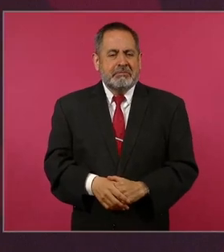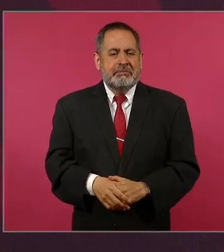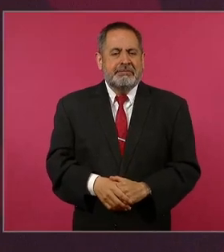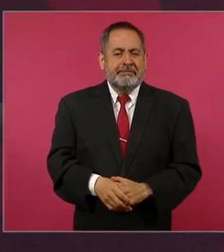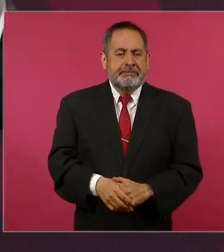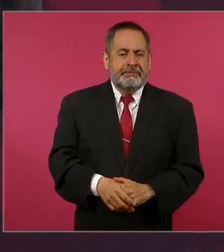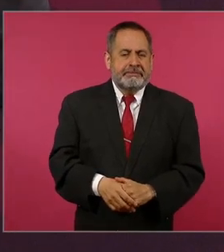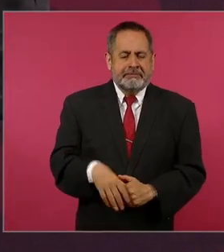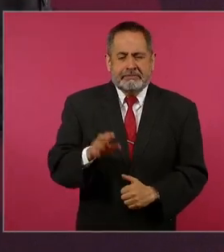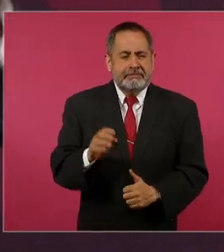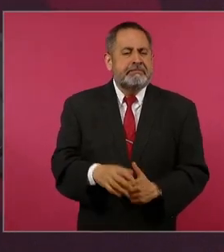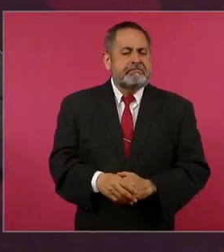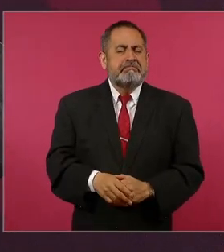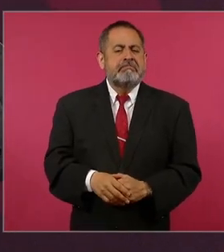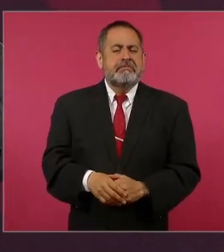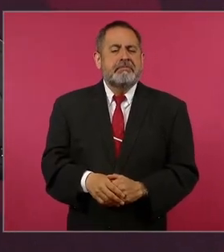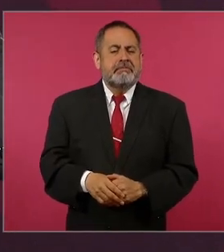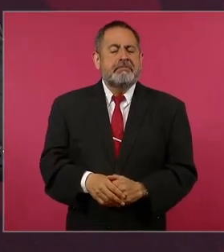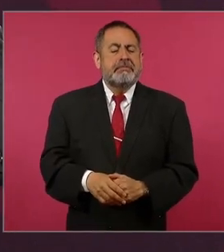Entonces,